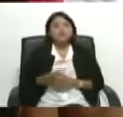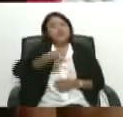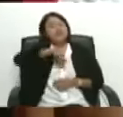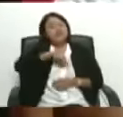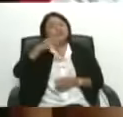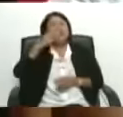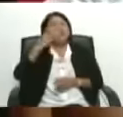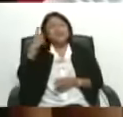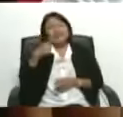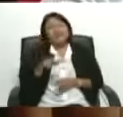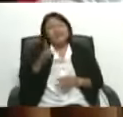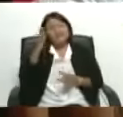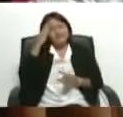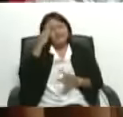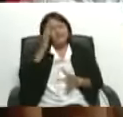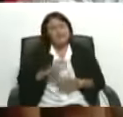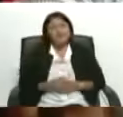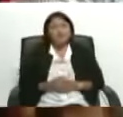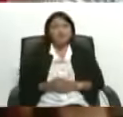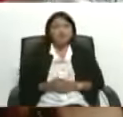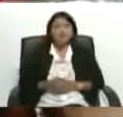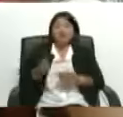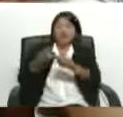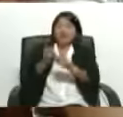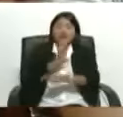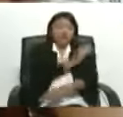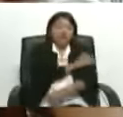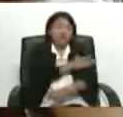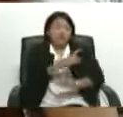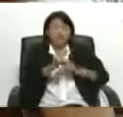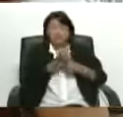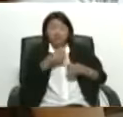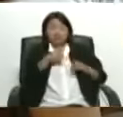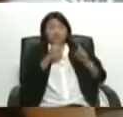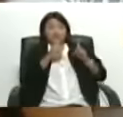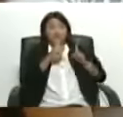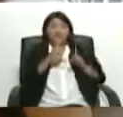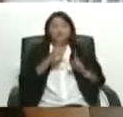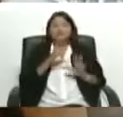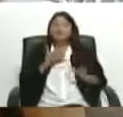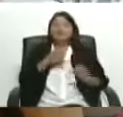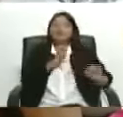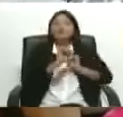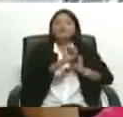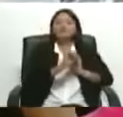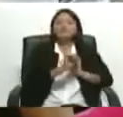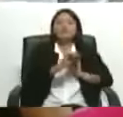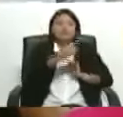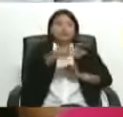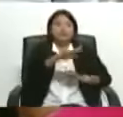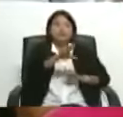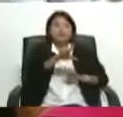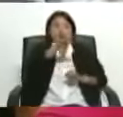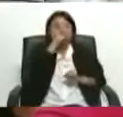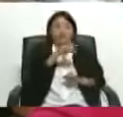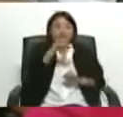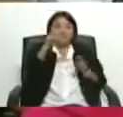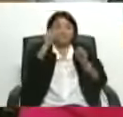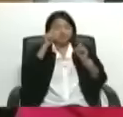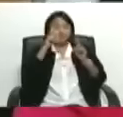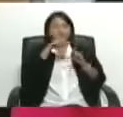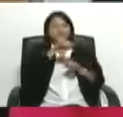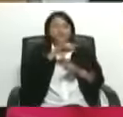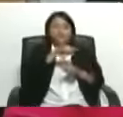venimos. Cuando ellos crean que nos van a sorprender, los sorprendidos serán ellos. Cuando ellos